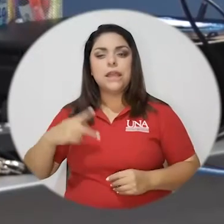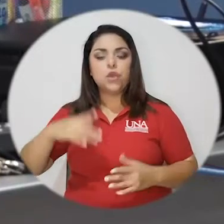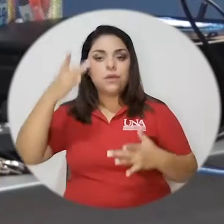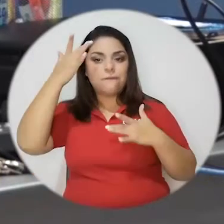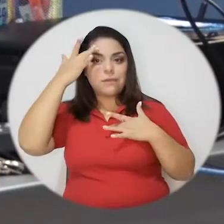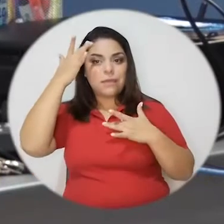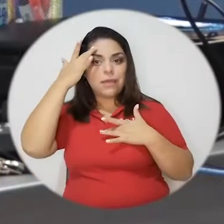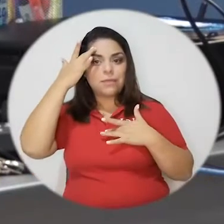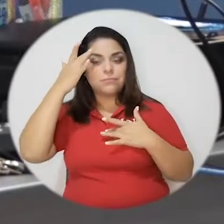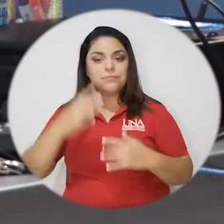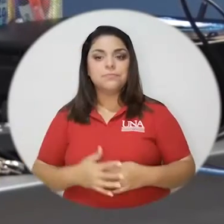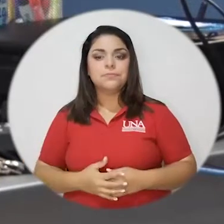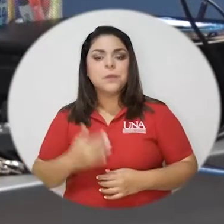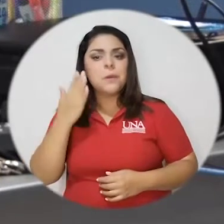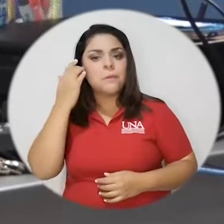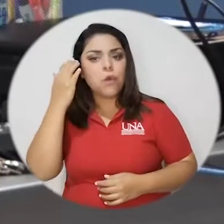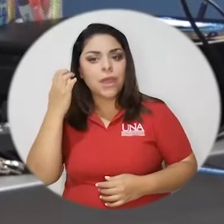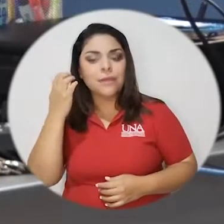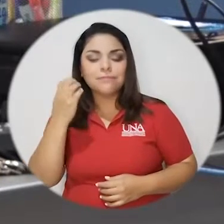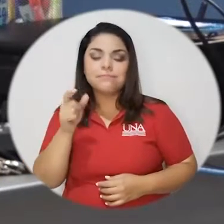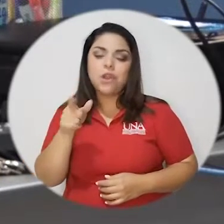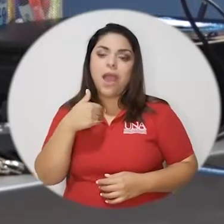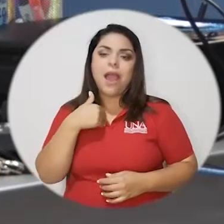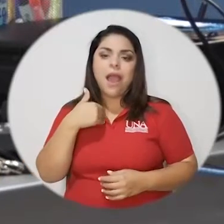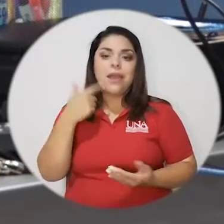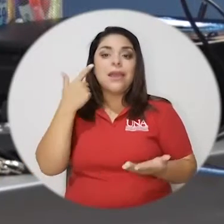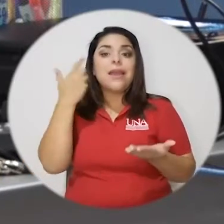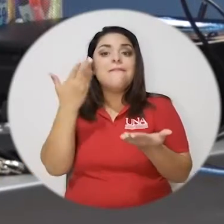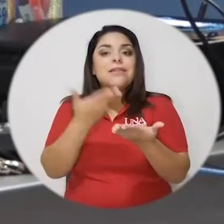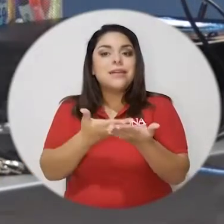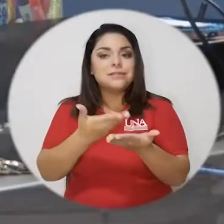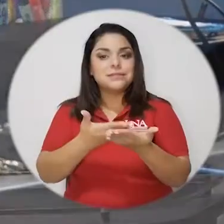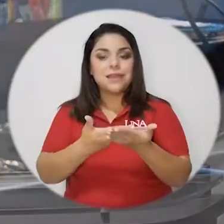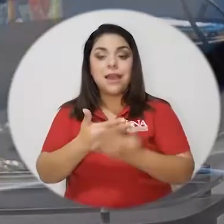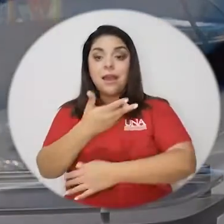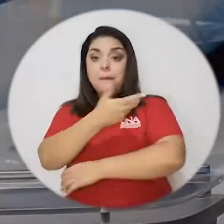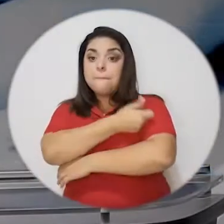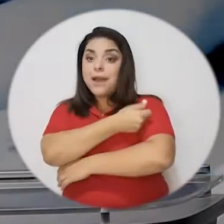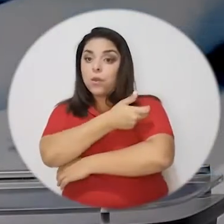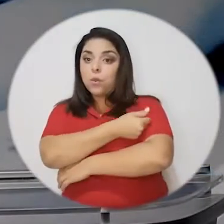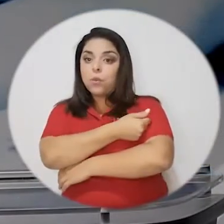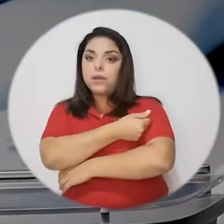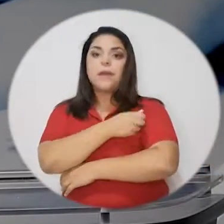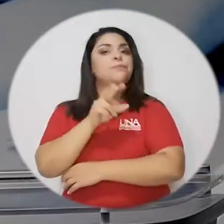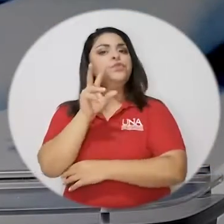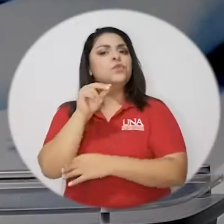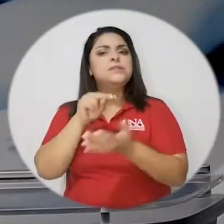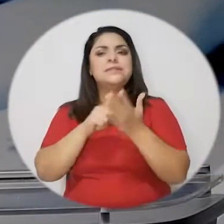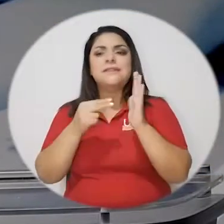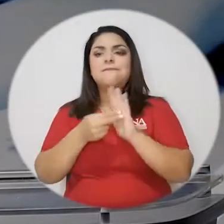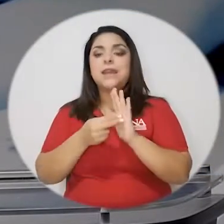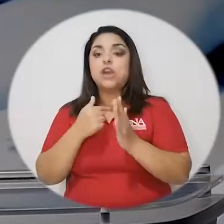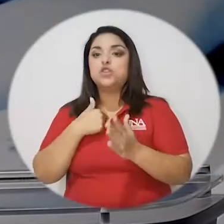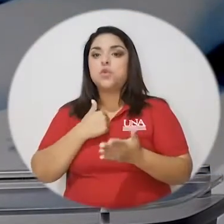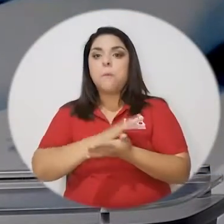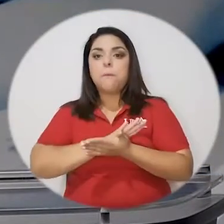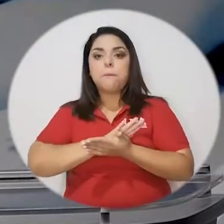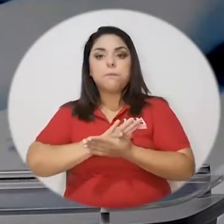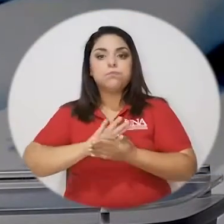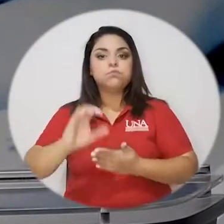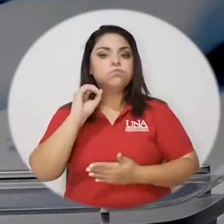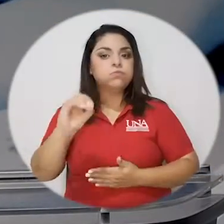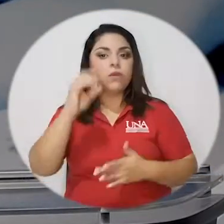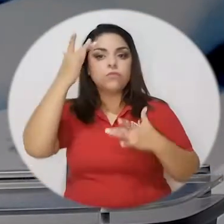enfermedad. Bueno, ¿esto por qué? Porque hay cierta evidencia de que la vacuna, si bien es cierto, no tiene